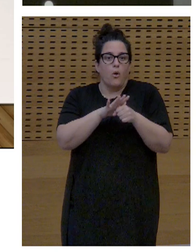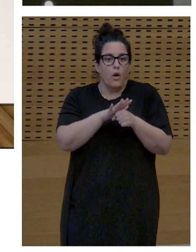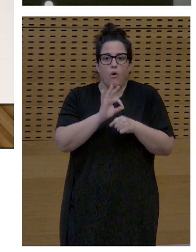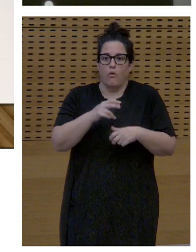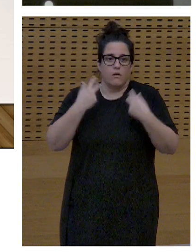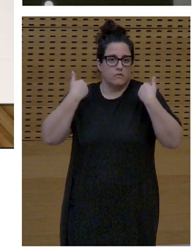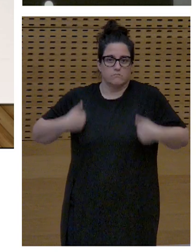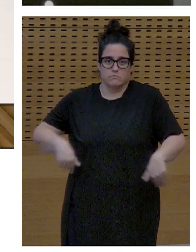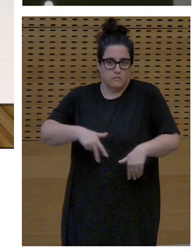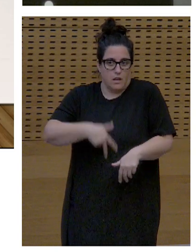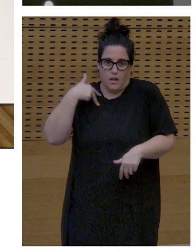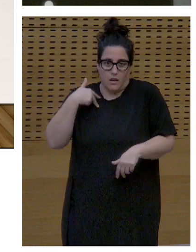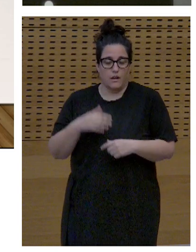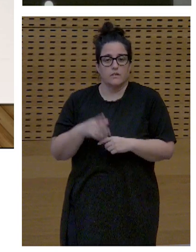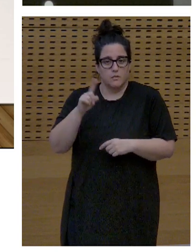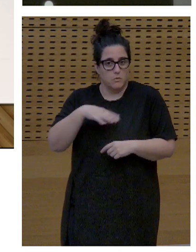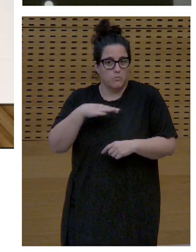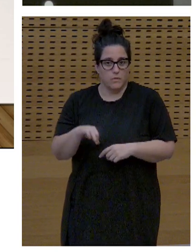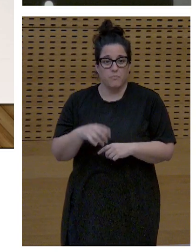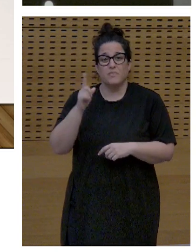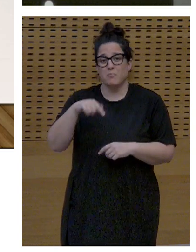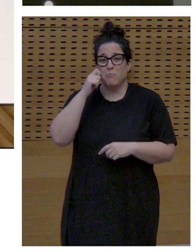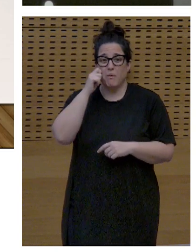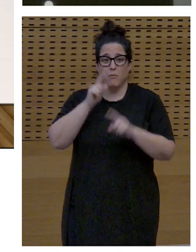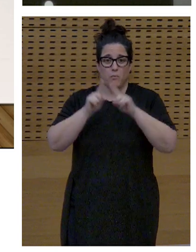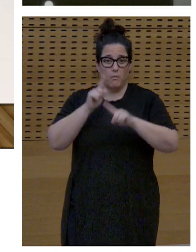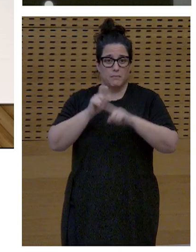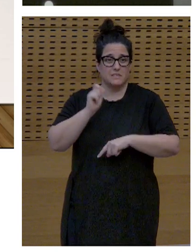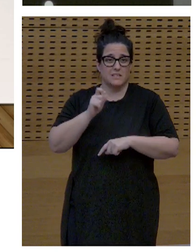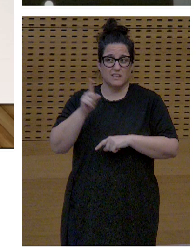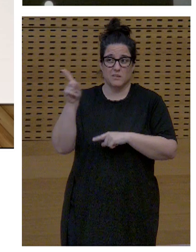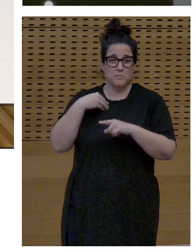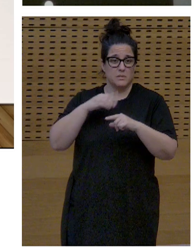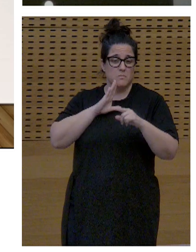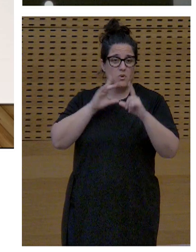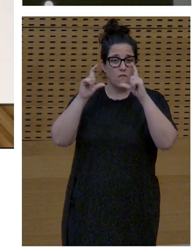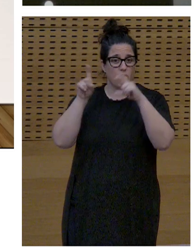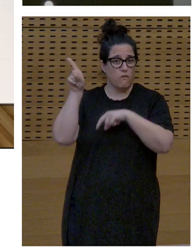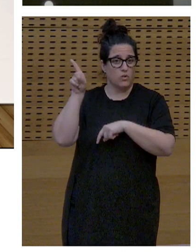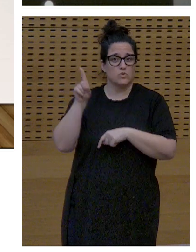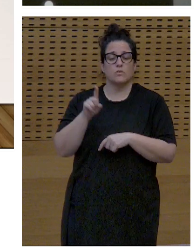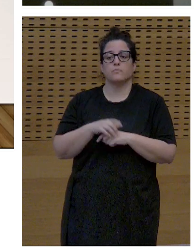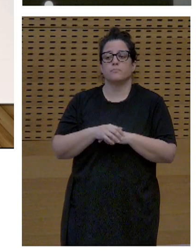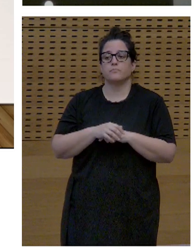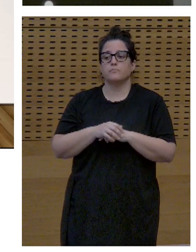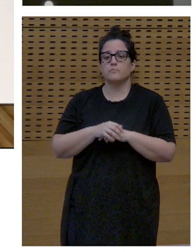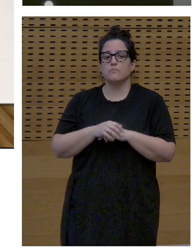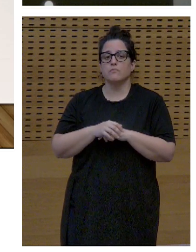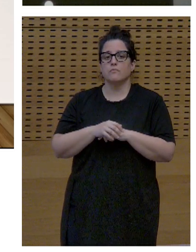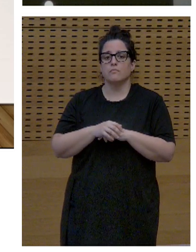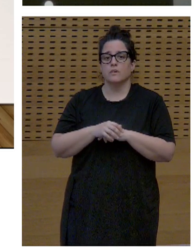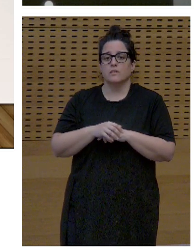generalizado. Y los problemas de la piel, que os decía, el más frecuente es este de la foto, que es la dermatitis seborreica, que es